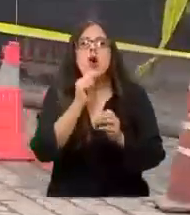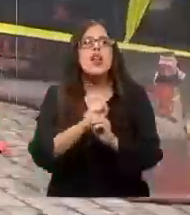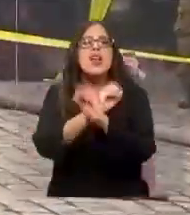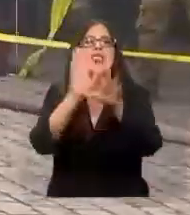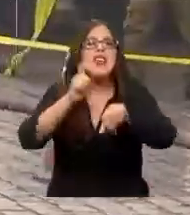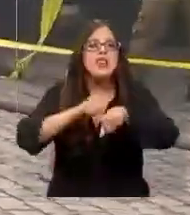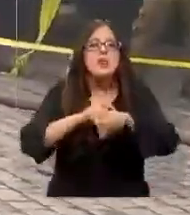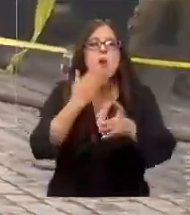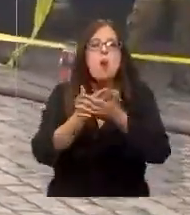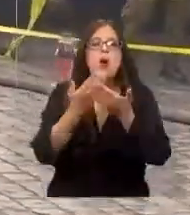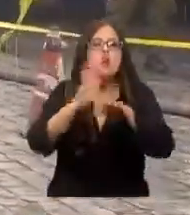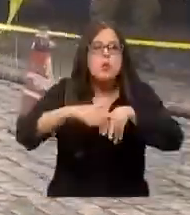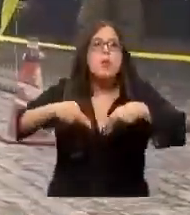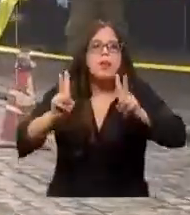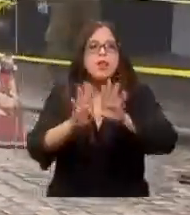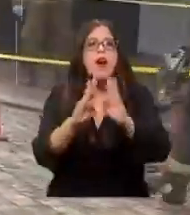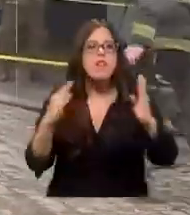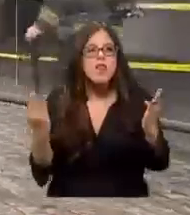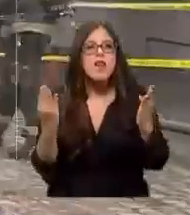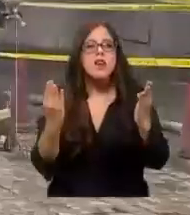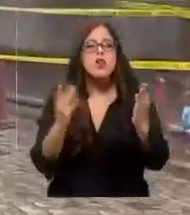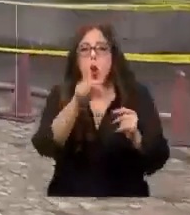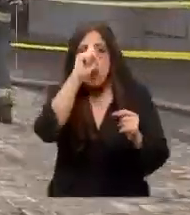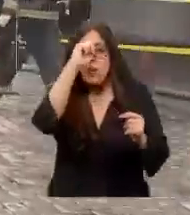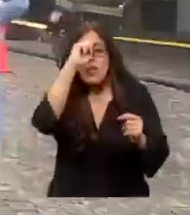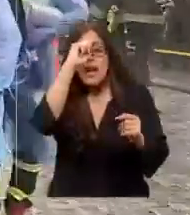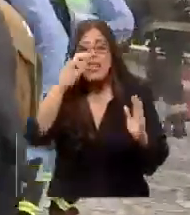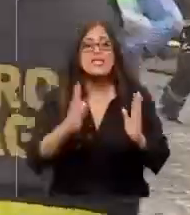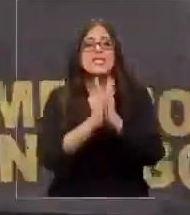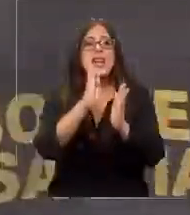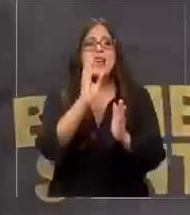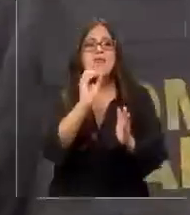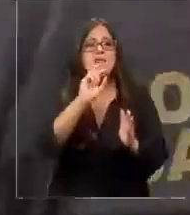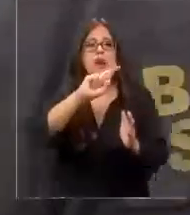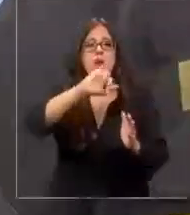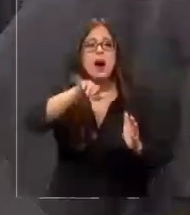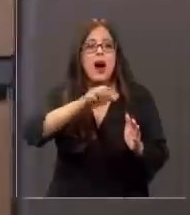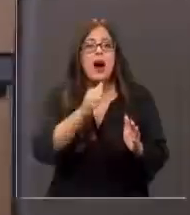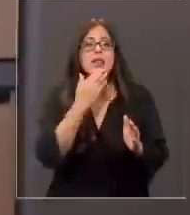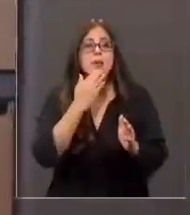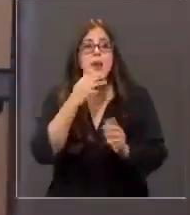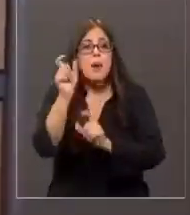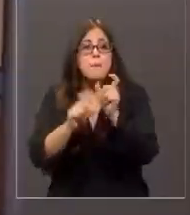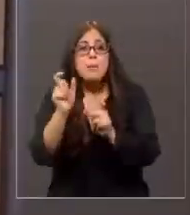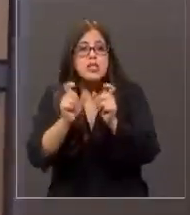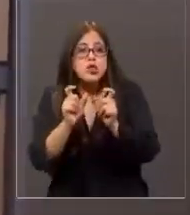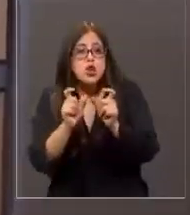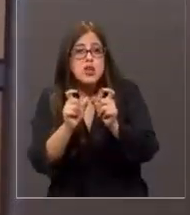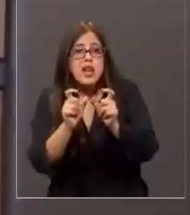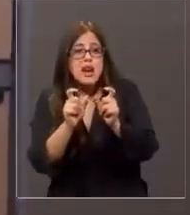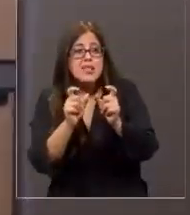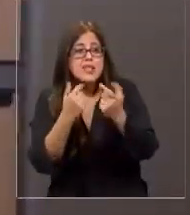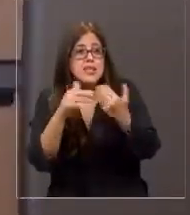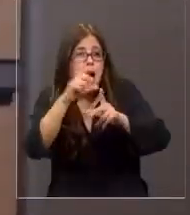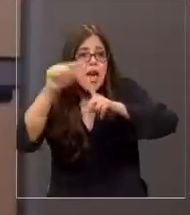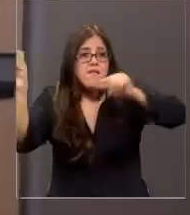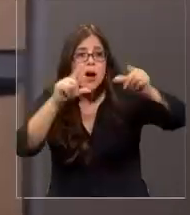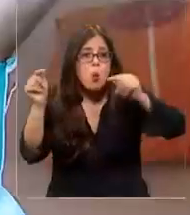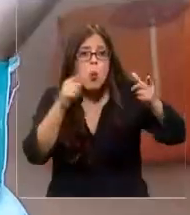Hospital San Borja. Tampoco la tienen los más de 350 pacientes que tuvieron que ser rápidamente evacuados